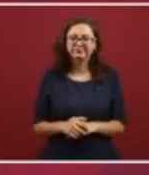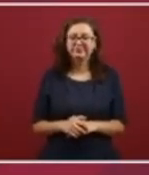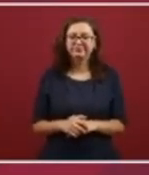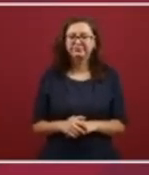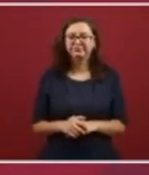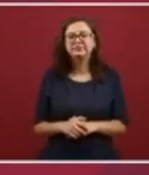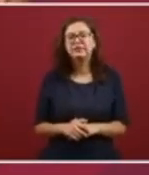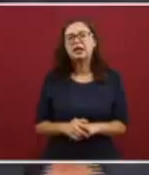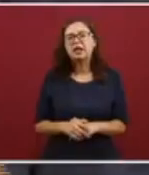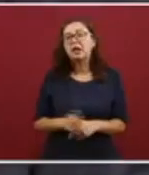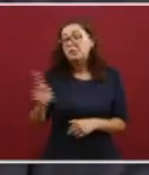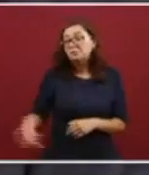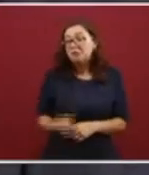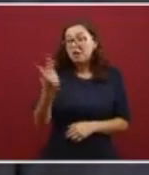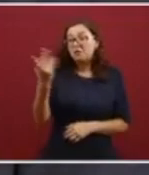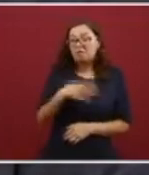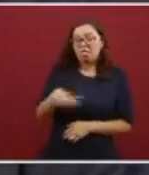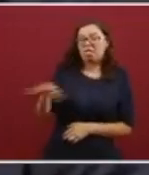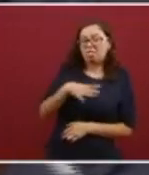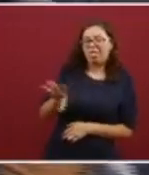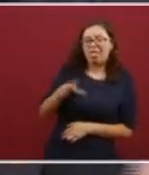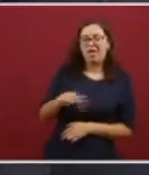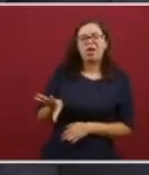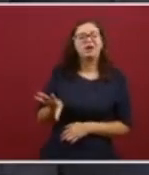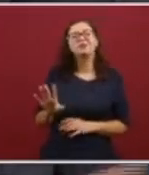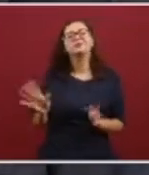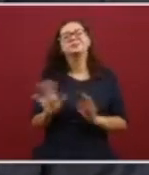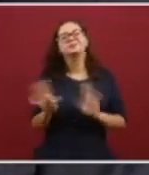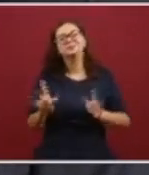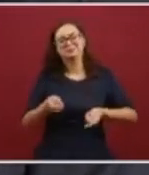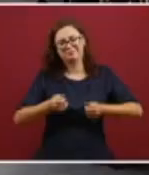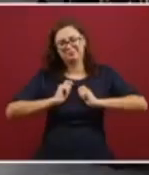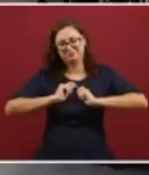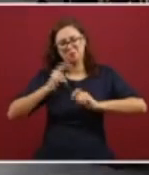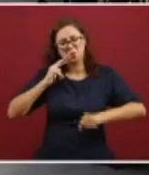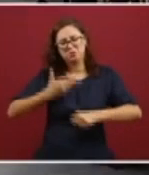No lo desprecio, no, sencillamente no me corresponde.